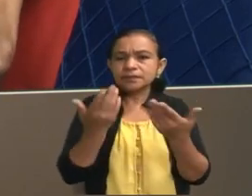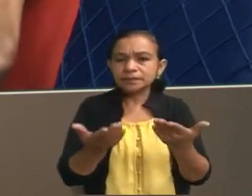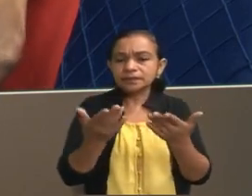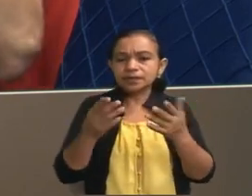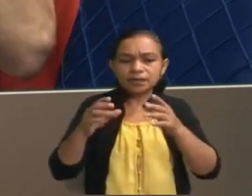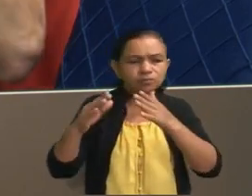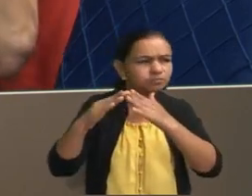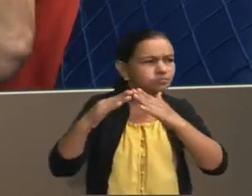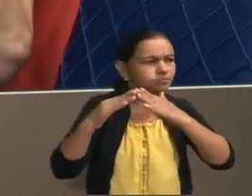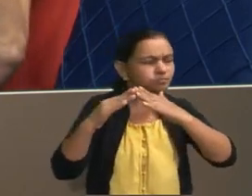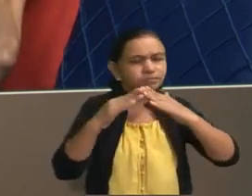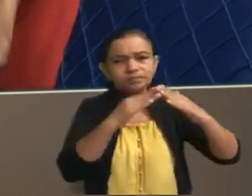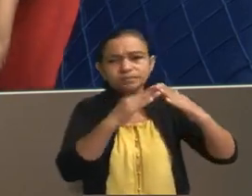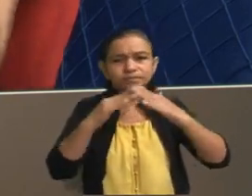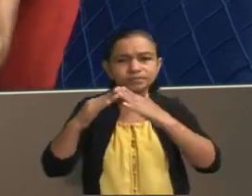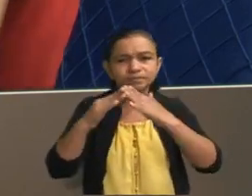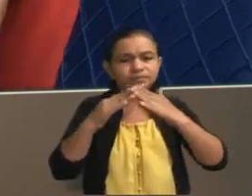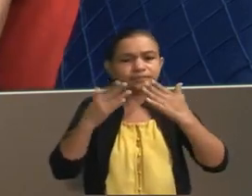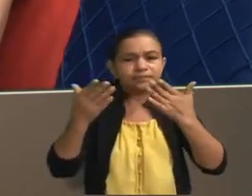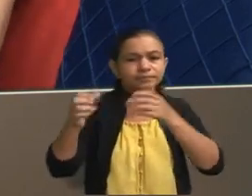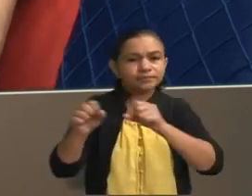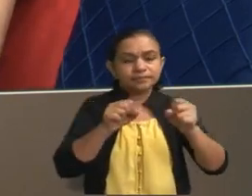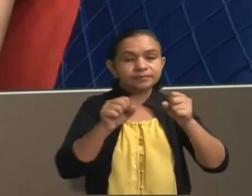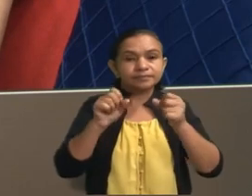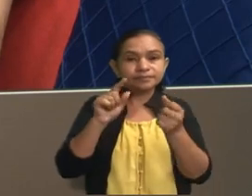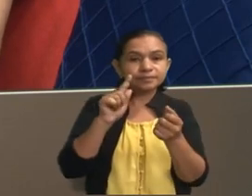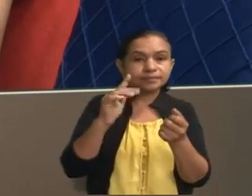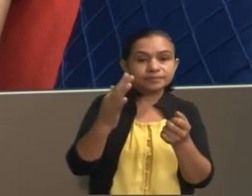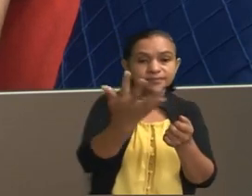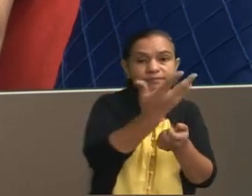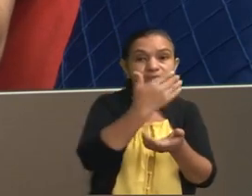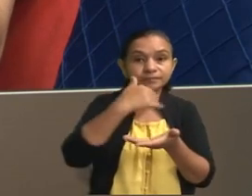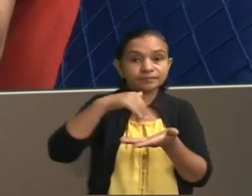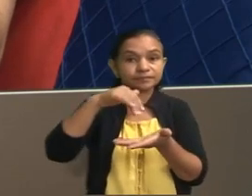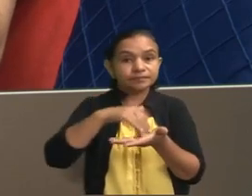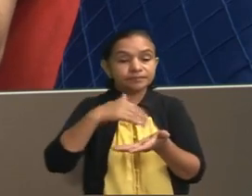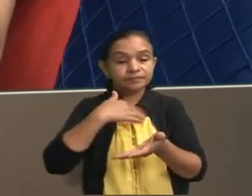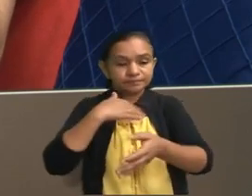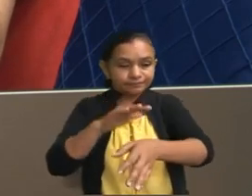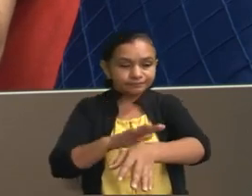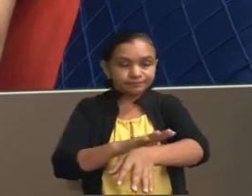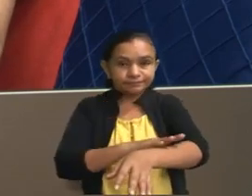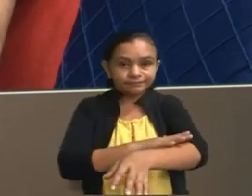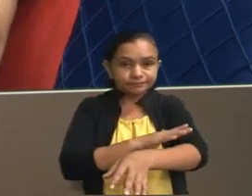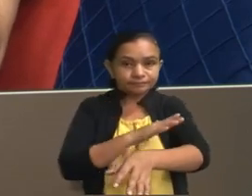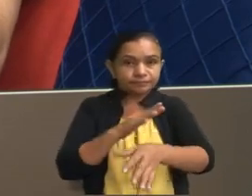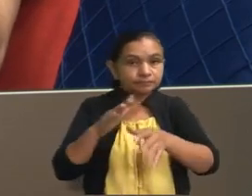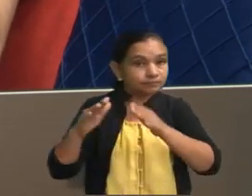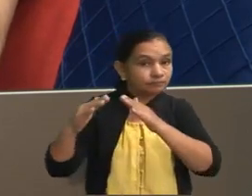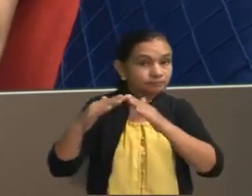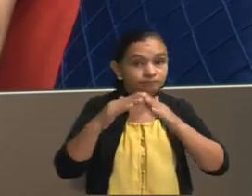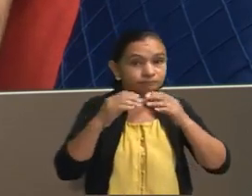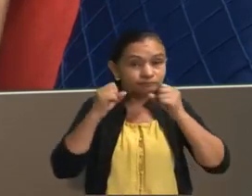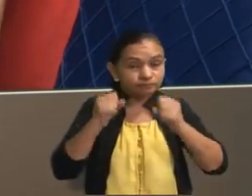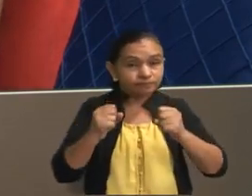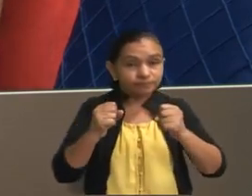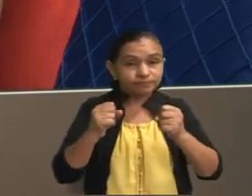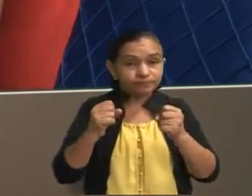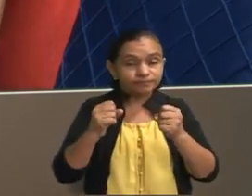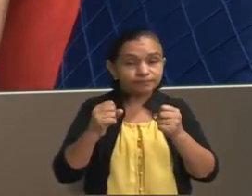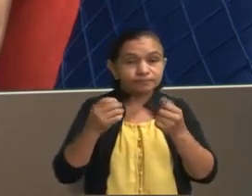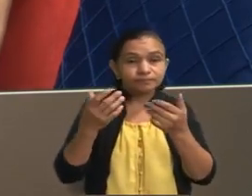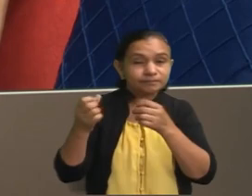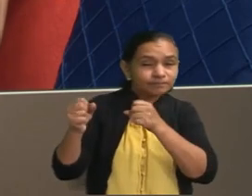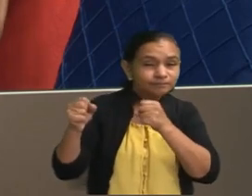sacudida. Entonces, el terremoto nos afecta en el centro. Vamos a sentir el gran